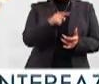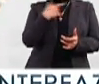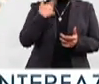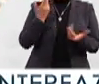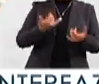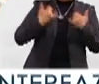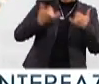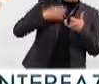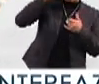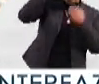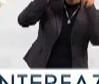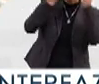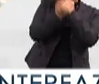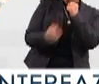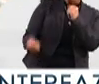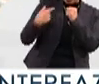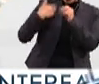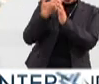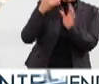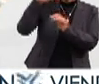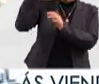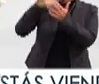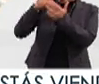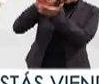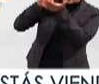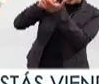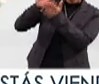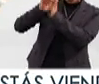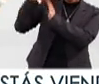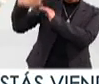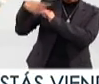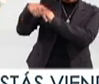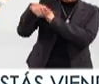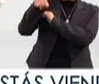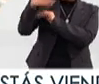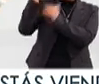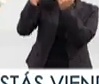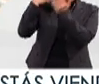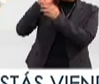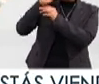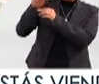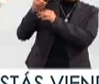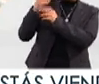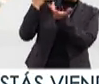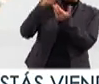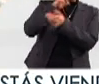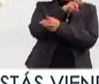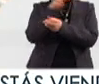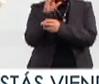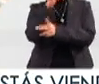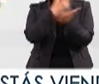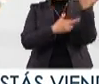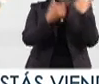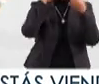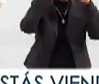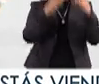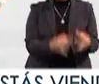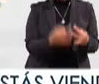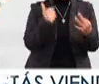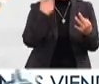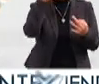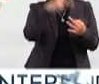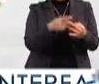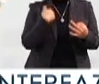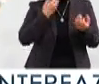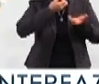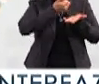talentos gente que ha estado en otros lugares en tu caso estudiando y contemplando estas realidades puedan regresar realmente a